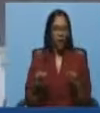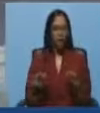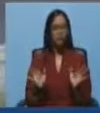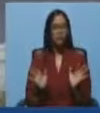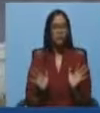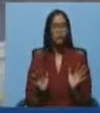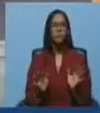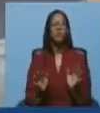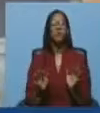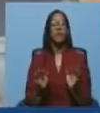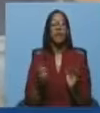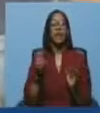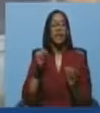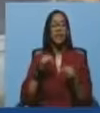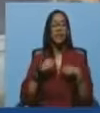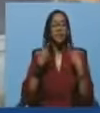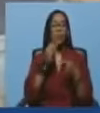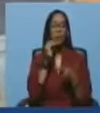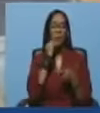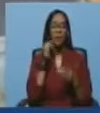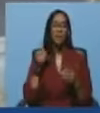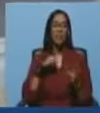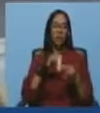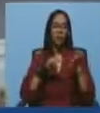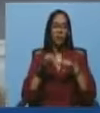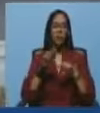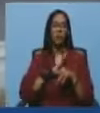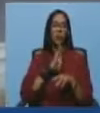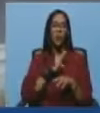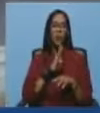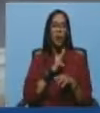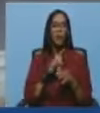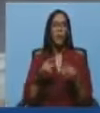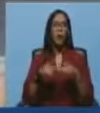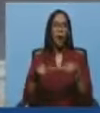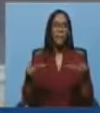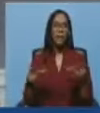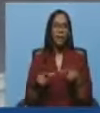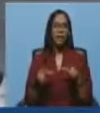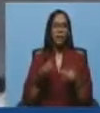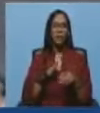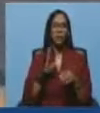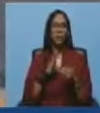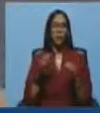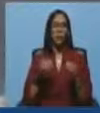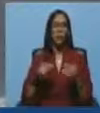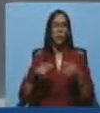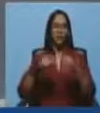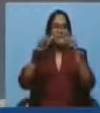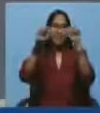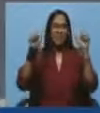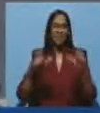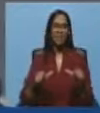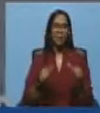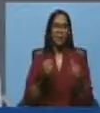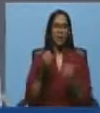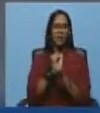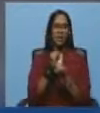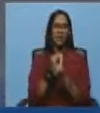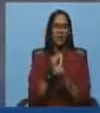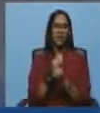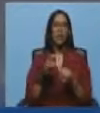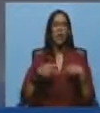que estas nuevas generaciones tienen que construir su propio ambiente, su propio ecosistema digital. Las nuevas generaciones tienen un gran